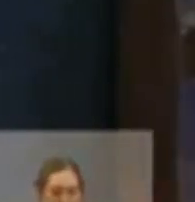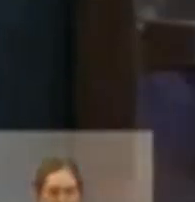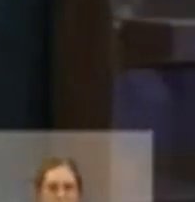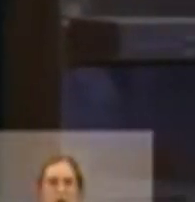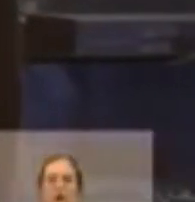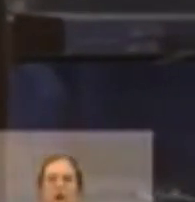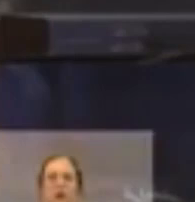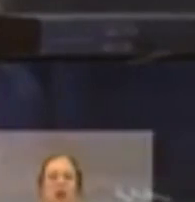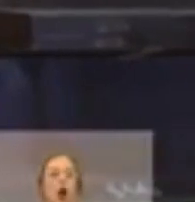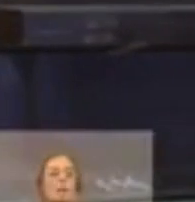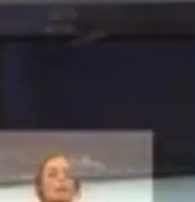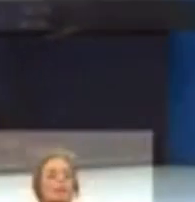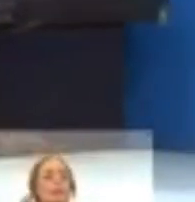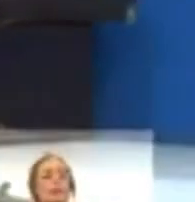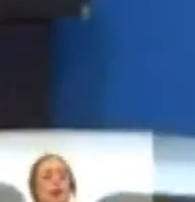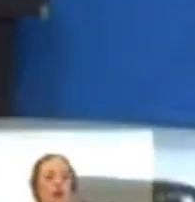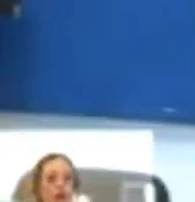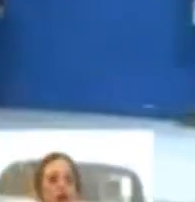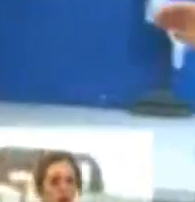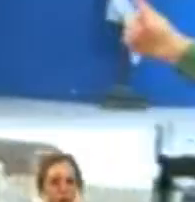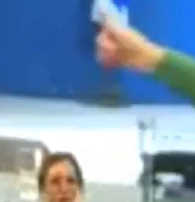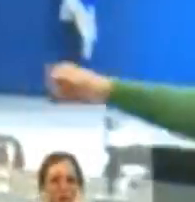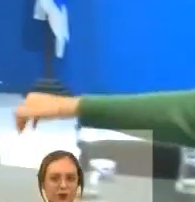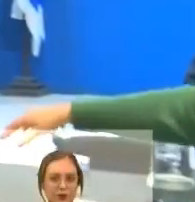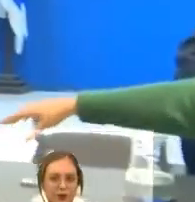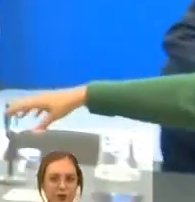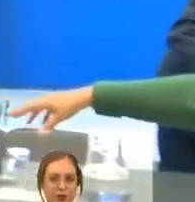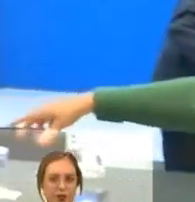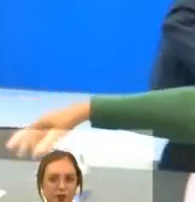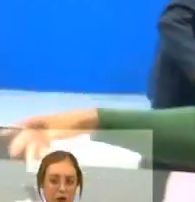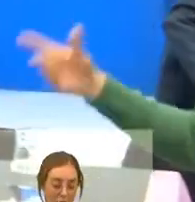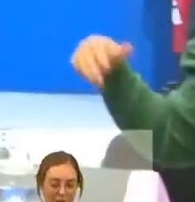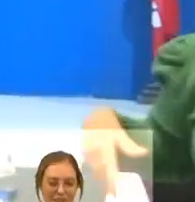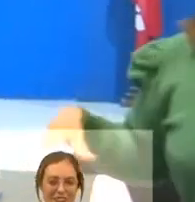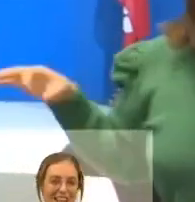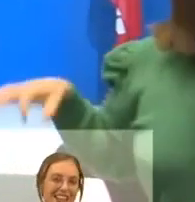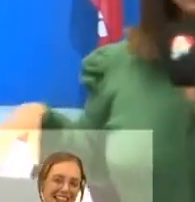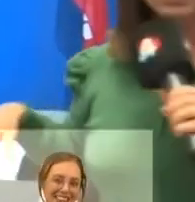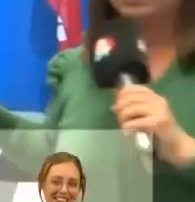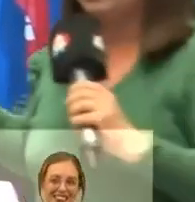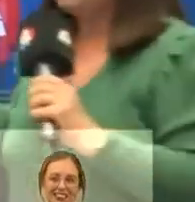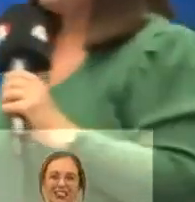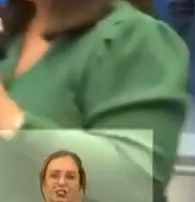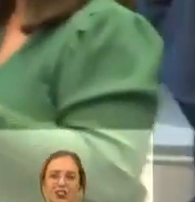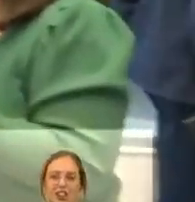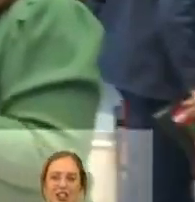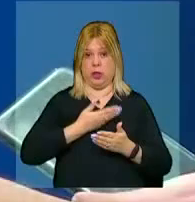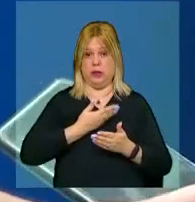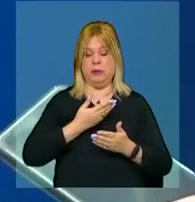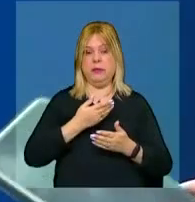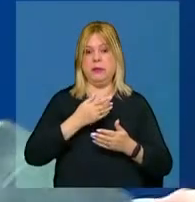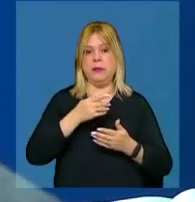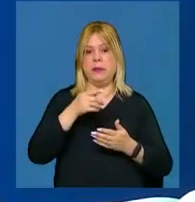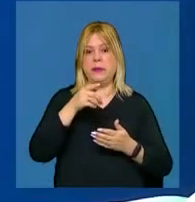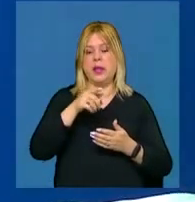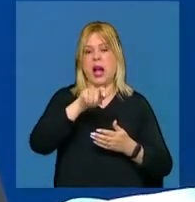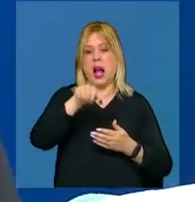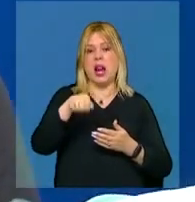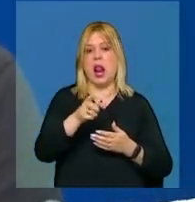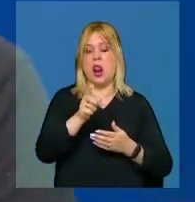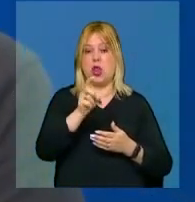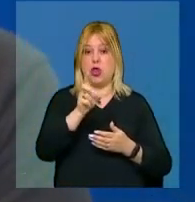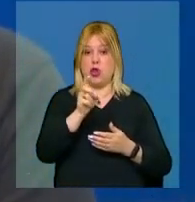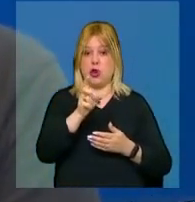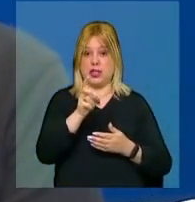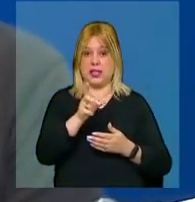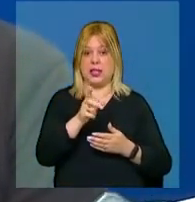Aprovecho para consultar lo que estamos en vivo en este momento. Sí, sí. Muchas gracias. Les decía, el PIT-CNT estaba resuelto. Estamos en vivo para